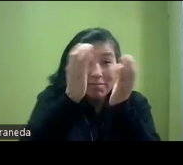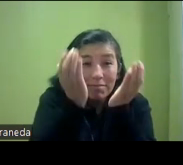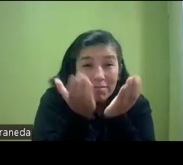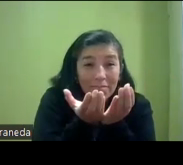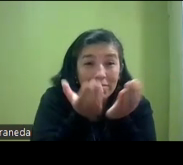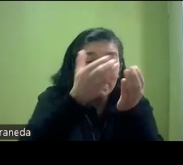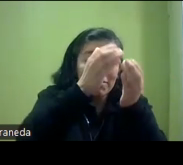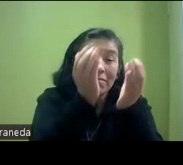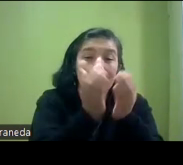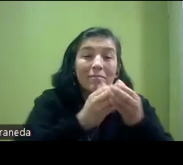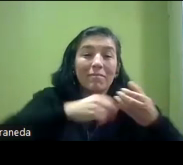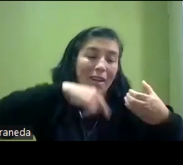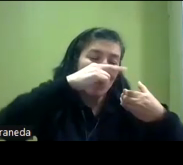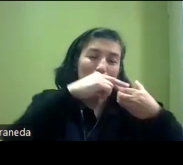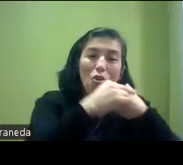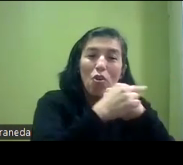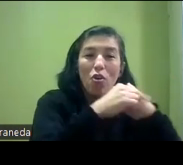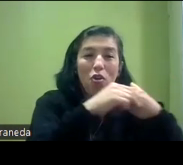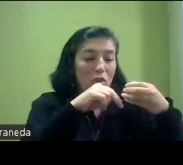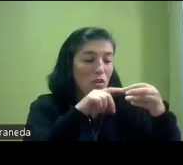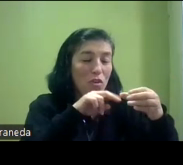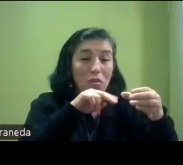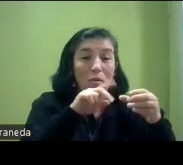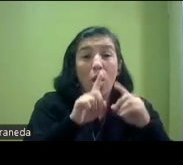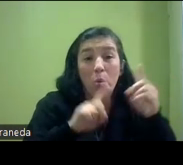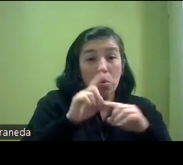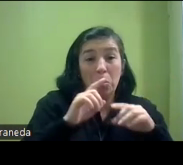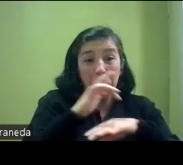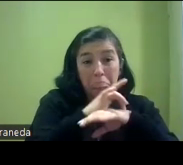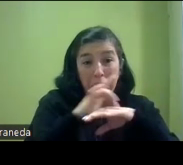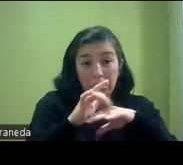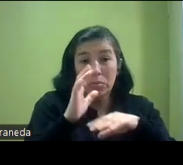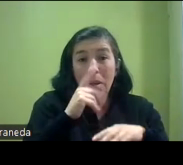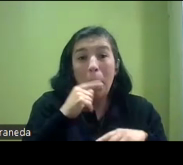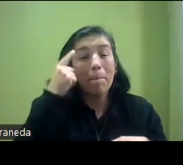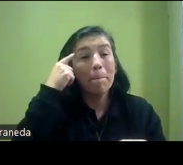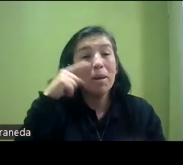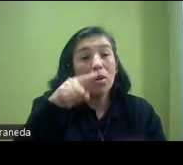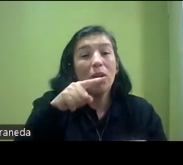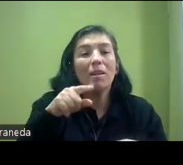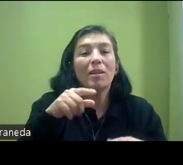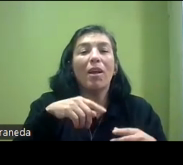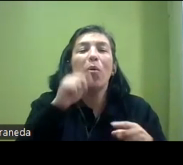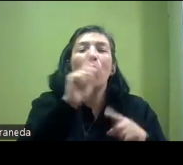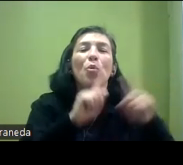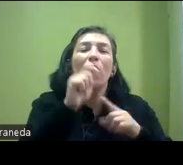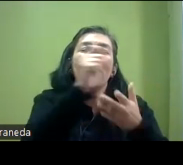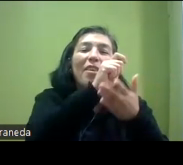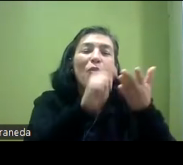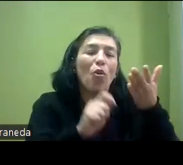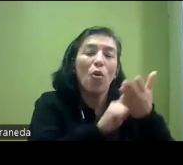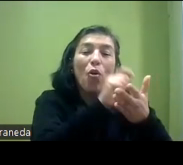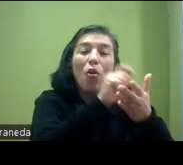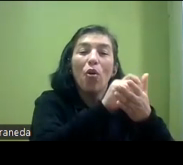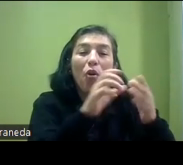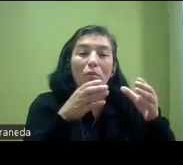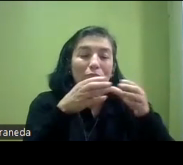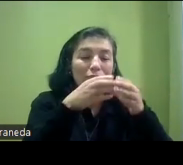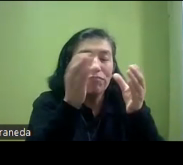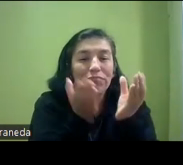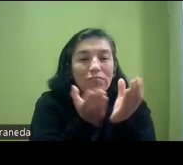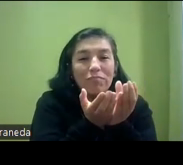cerámica decorada, porque hay cerámica doméstica que no tiene diseño, pero la decorada repite